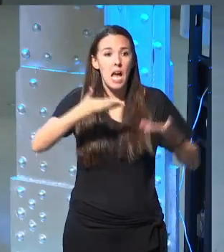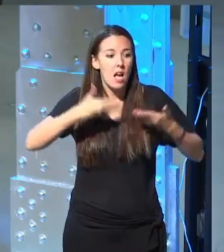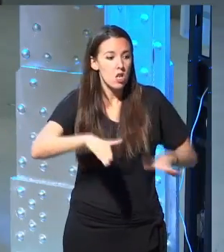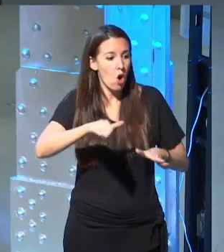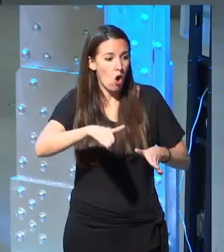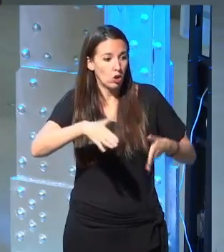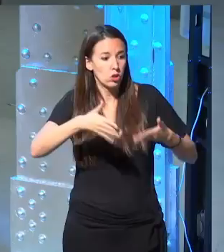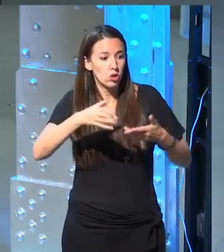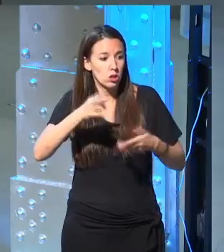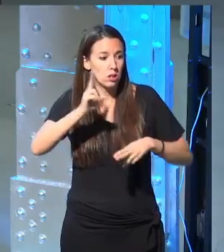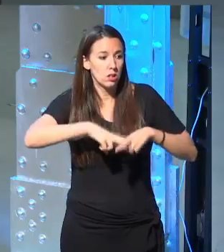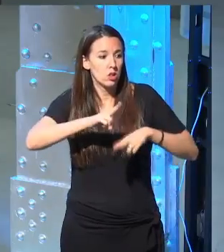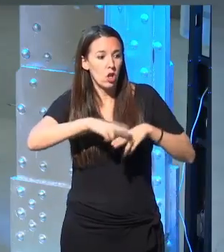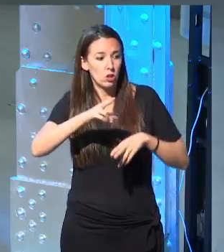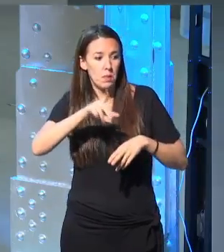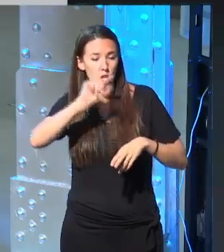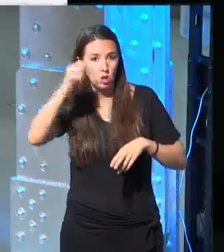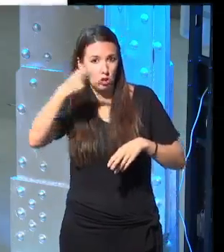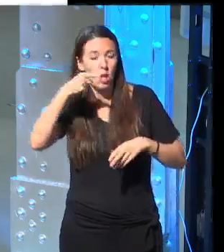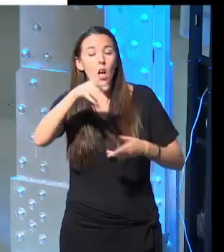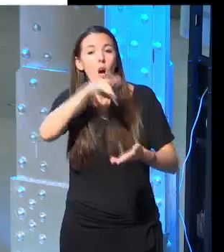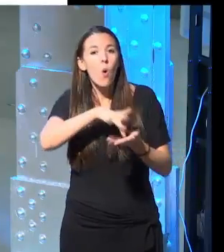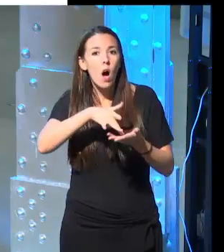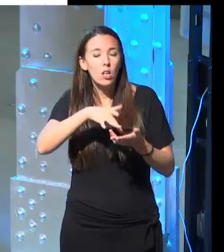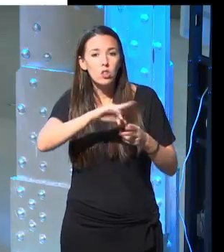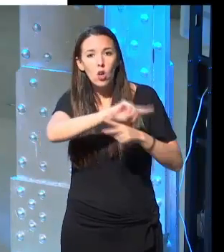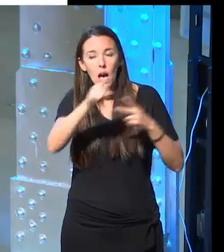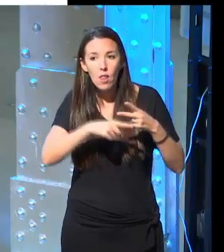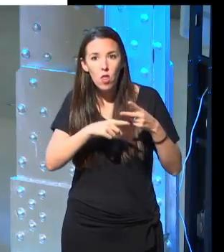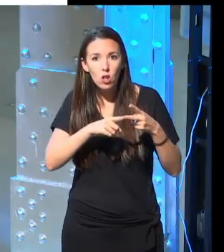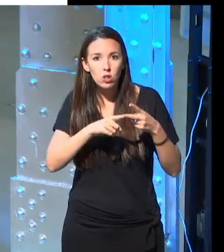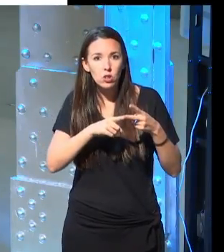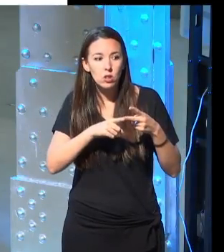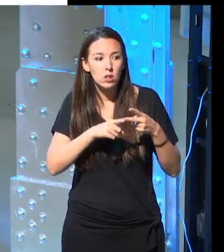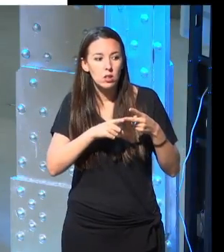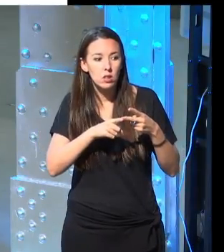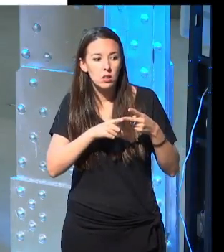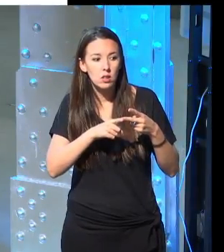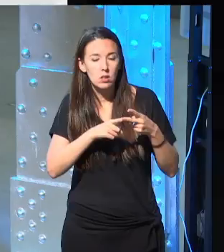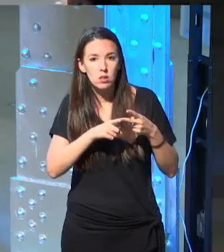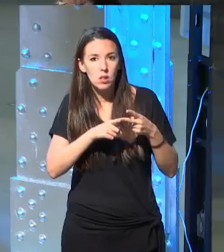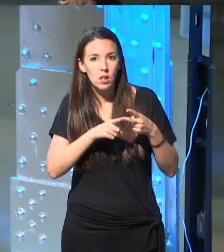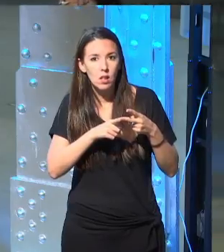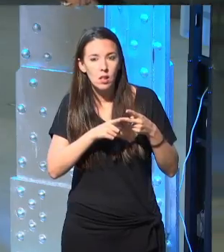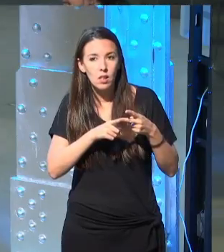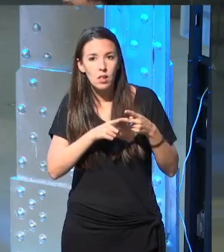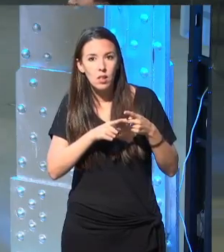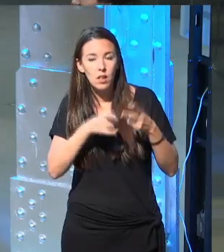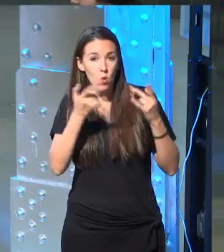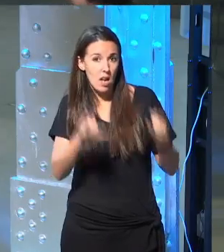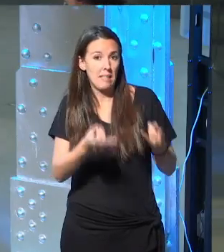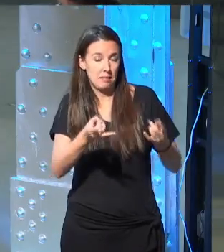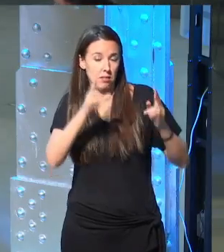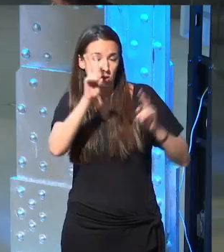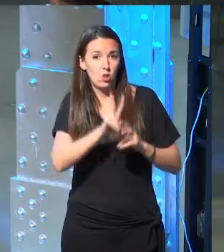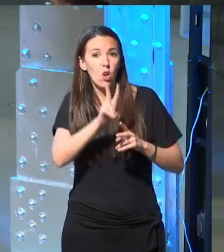topic mundial, amargando el estreno de Spider-Man 2. Y de Fran Perea. Sí, fue un